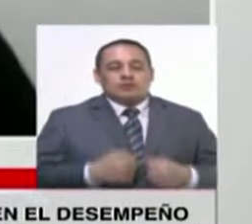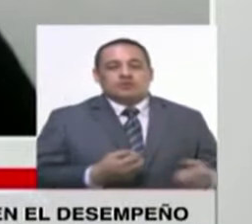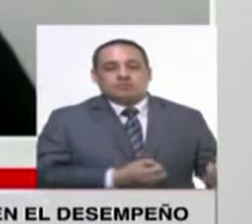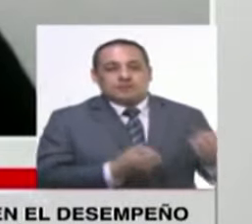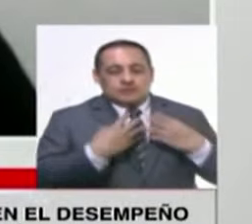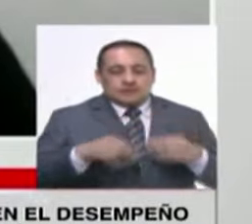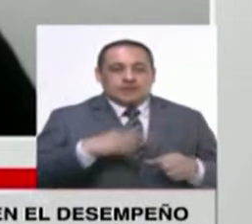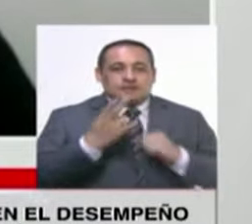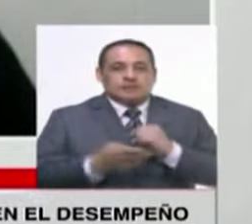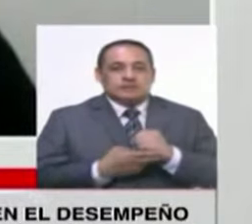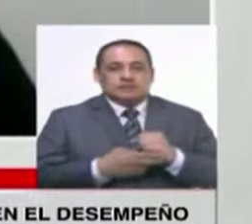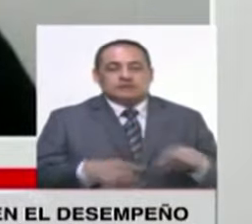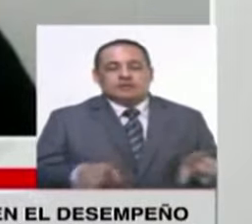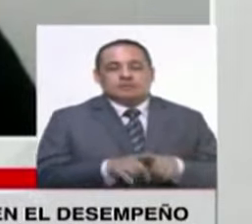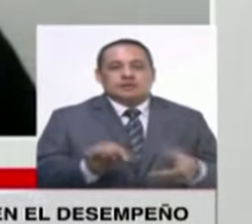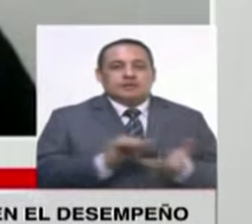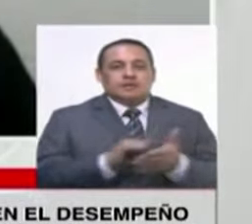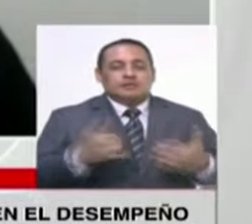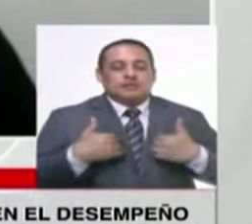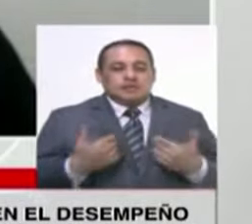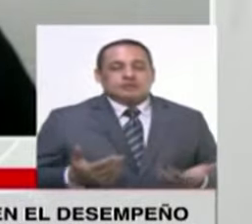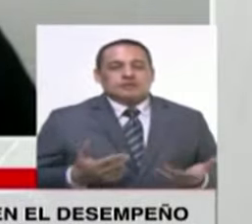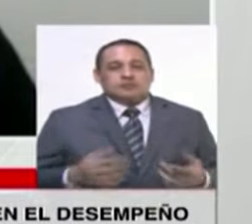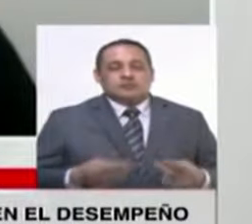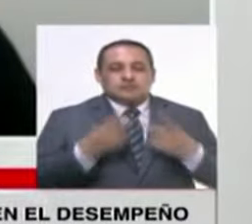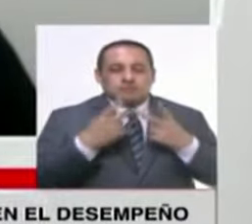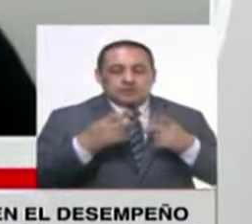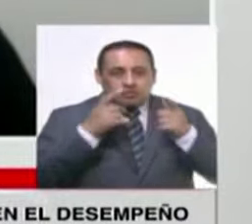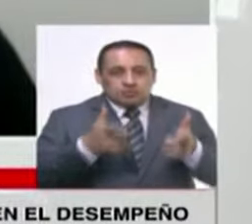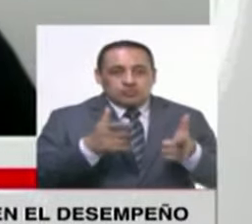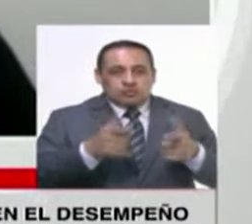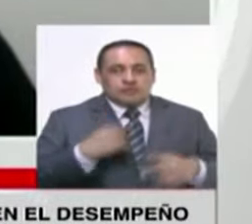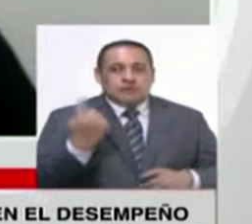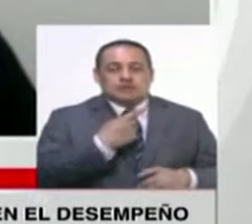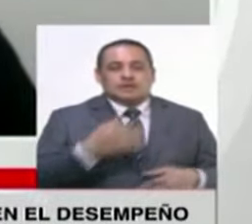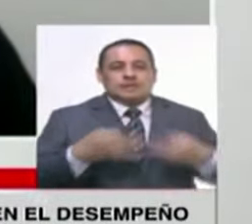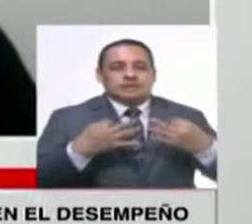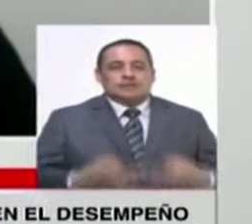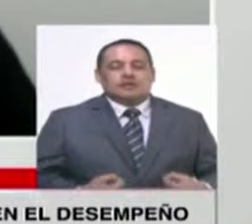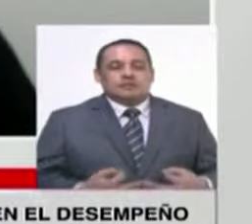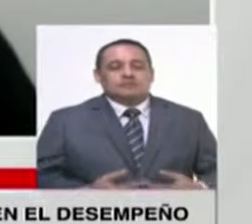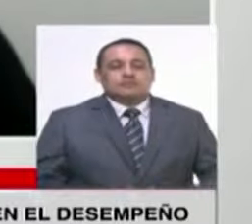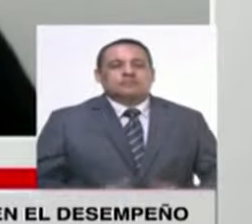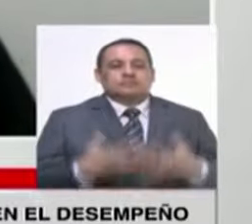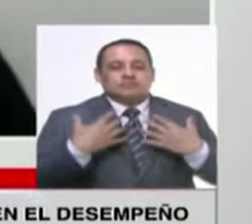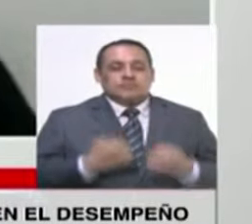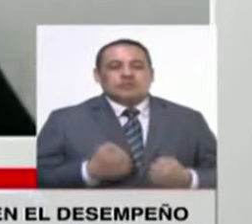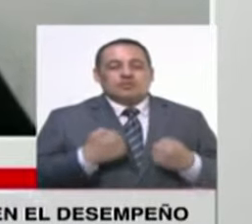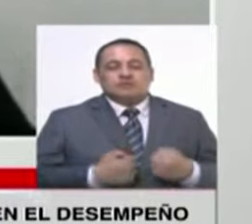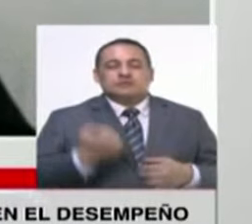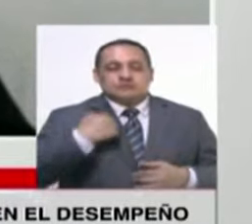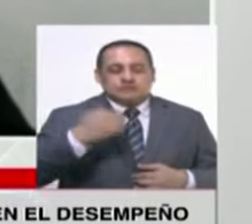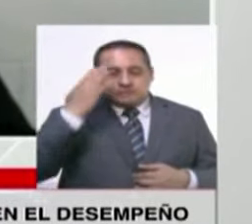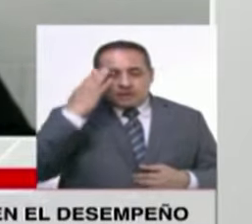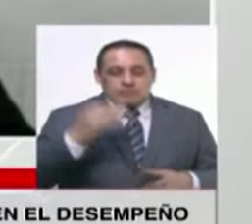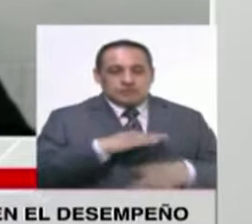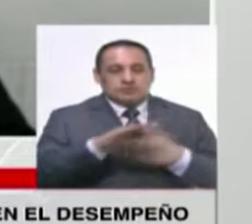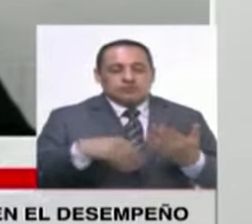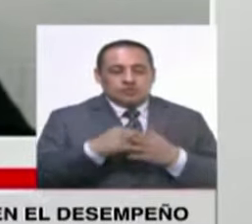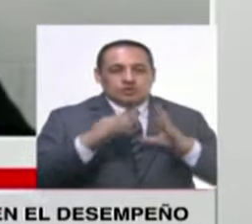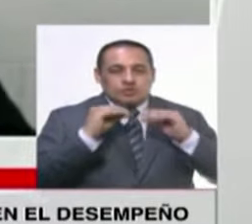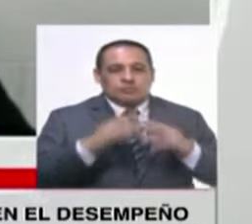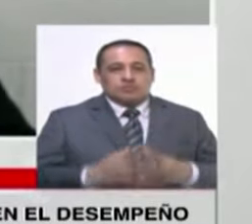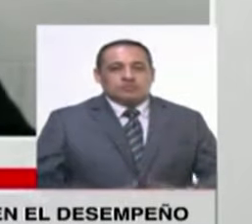garantice tener una seguridad íntegra. Mi abogado sí, tiene conocimiento sí. De lo que